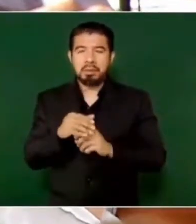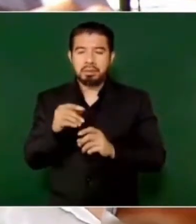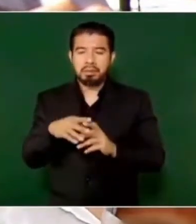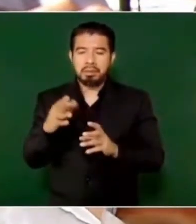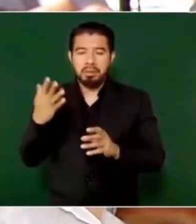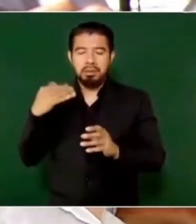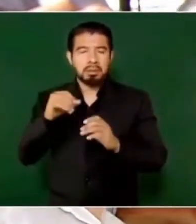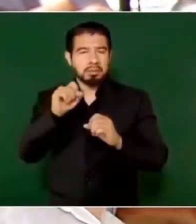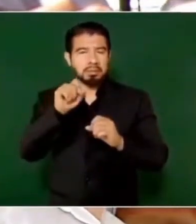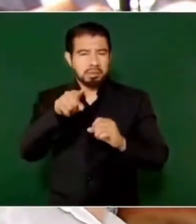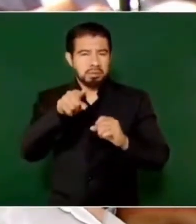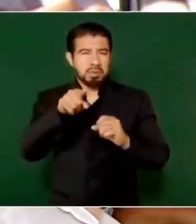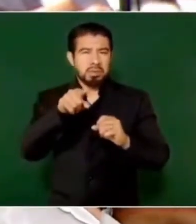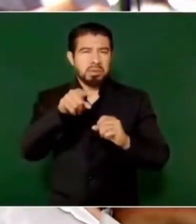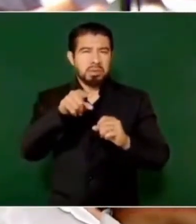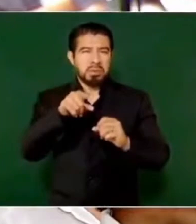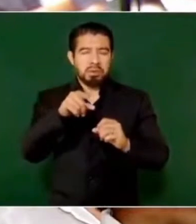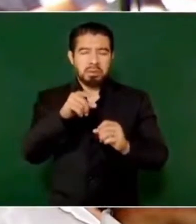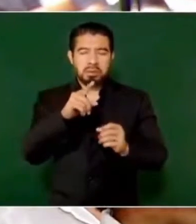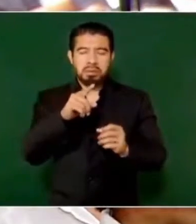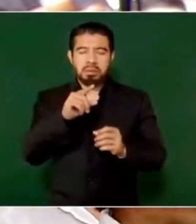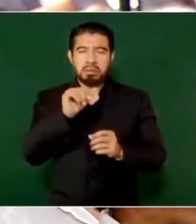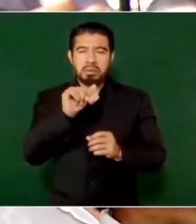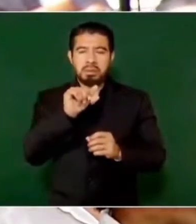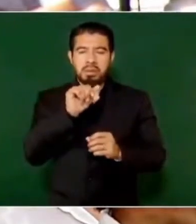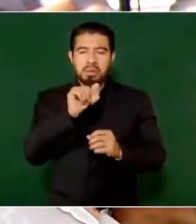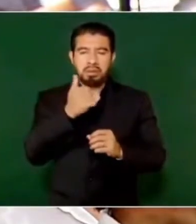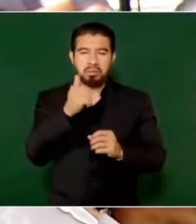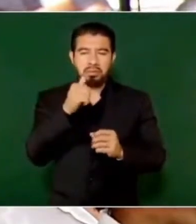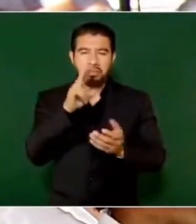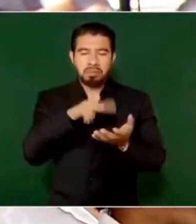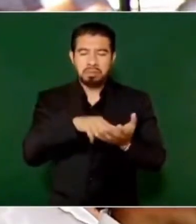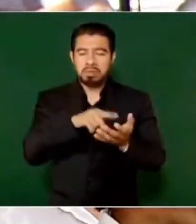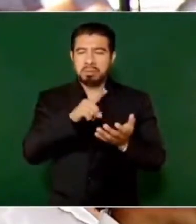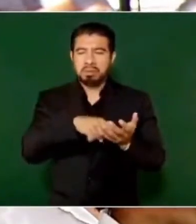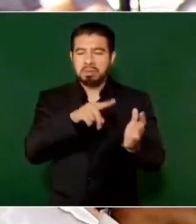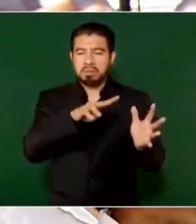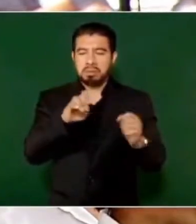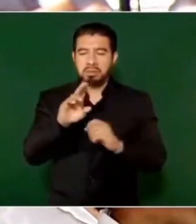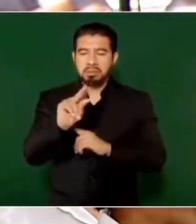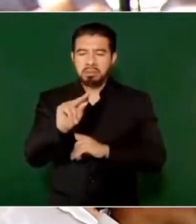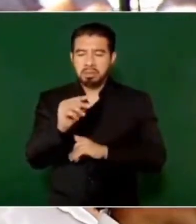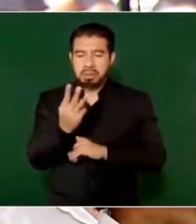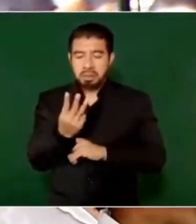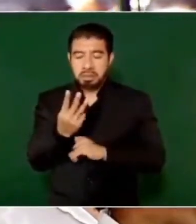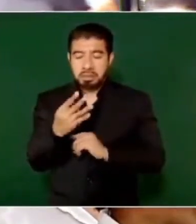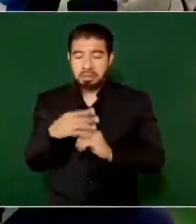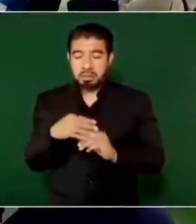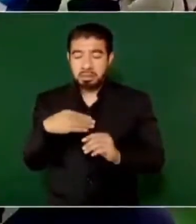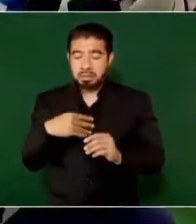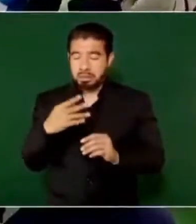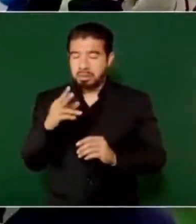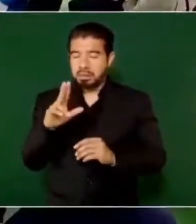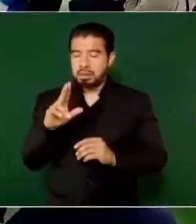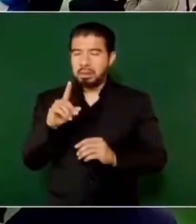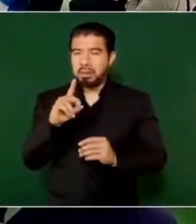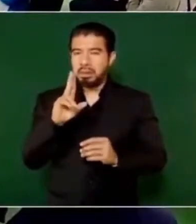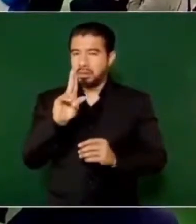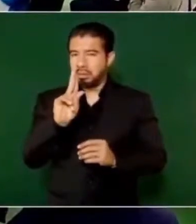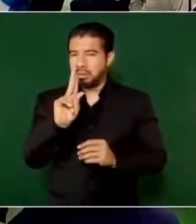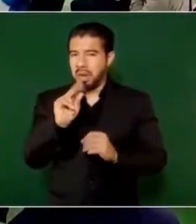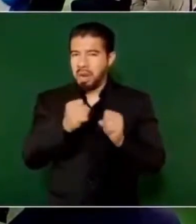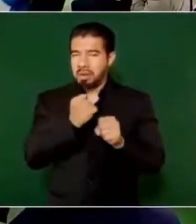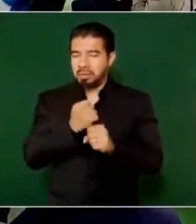usted abandona el PRI. Y en el 85 publica aquí en la revista.